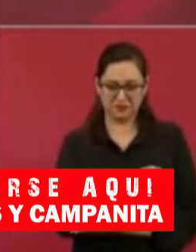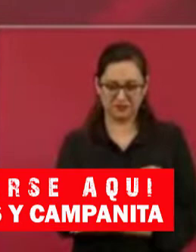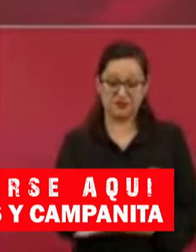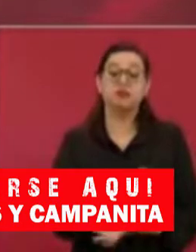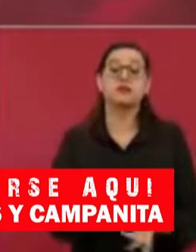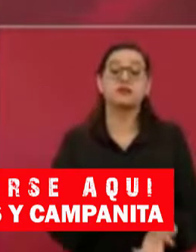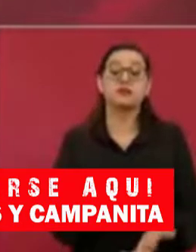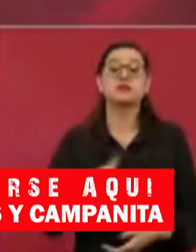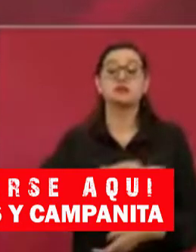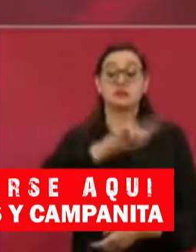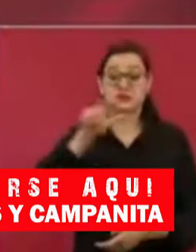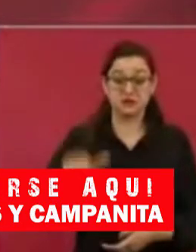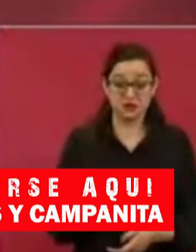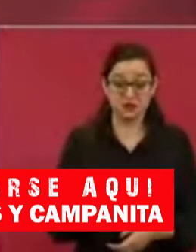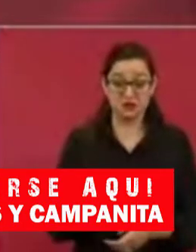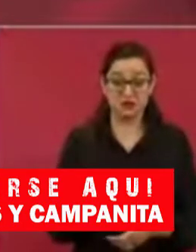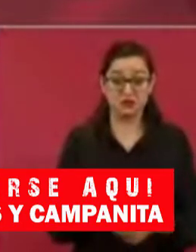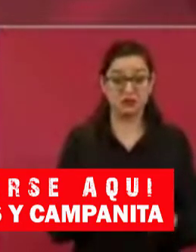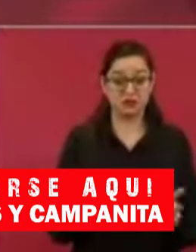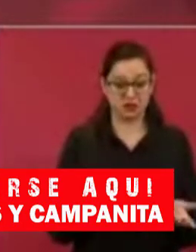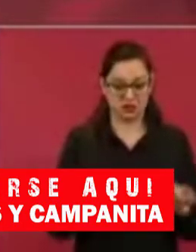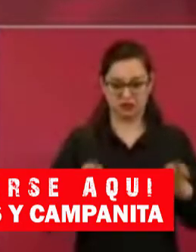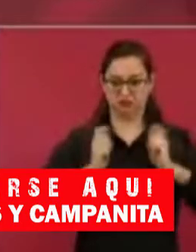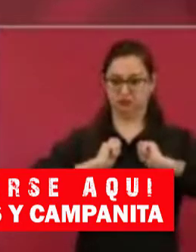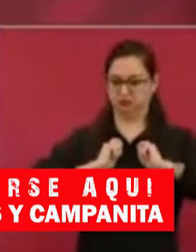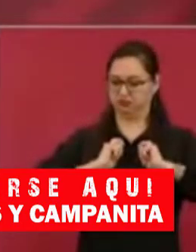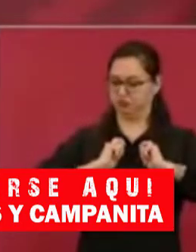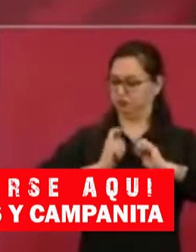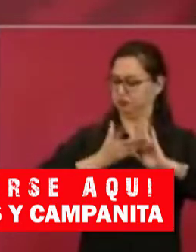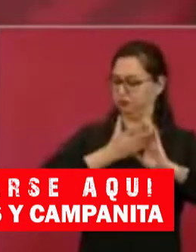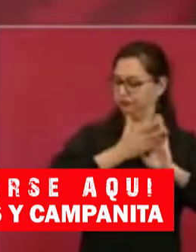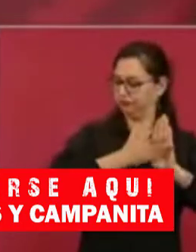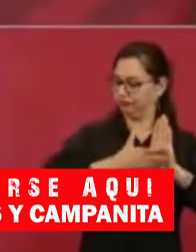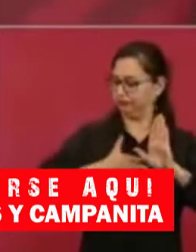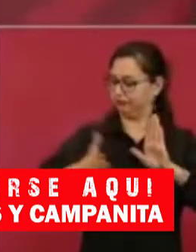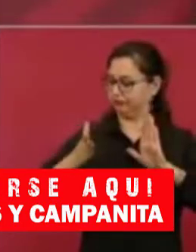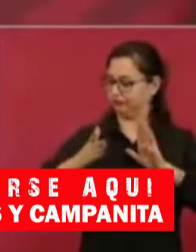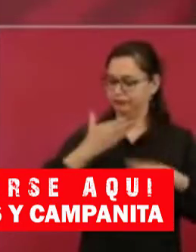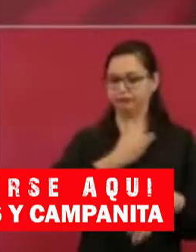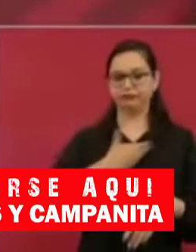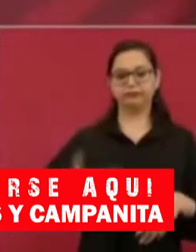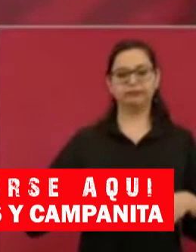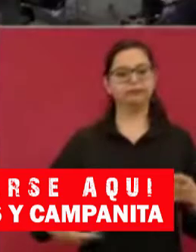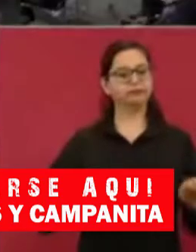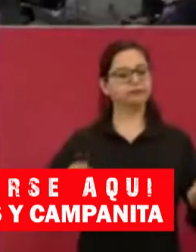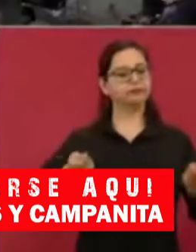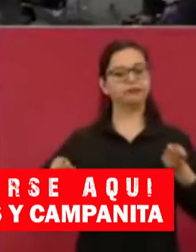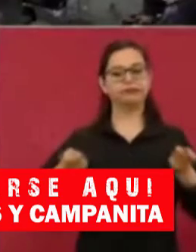Y luego, esto. Entrando